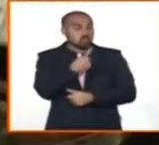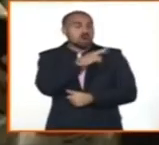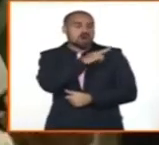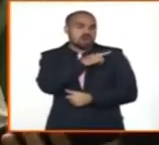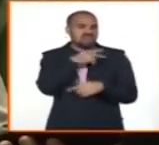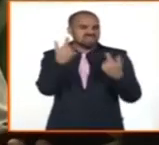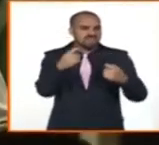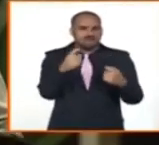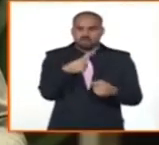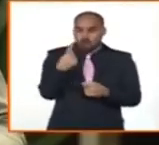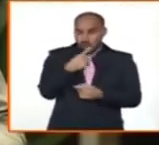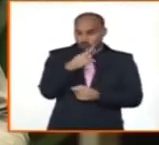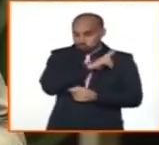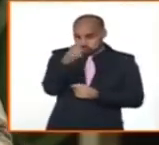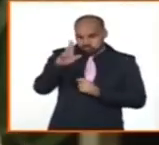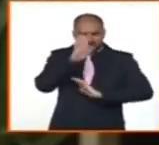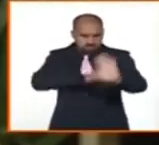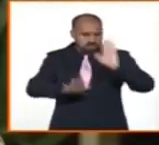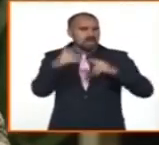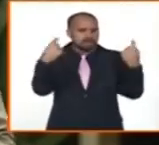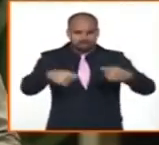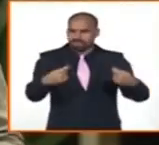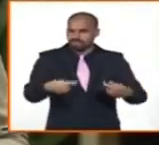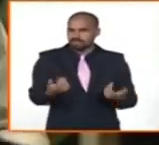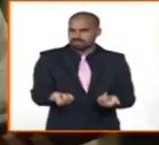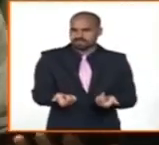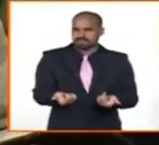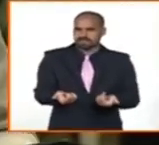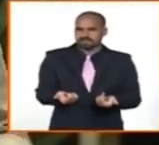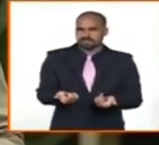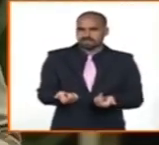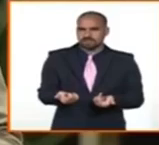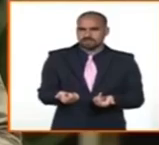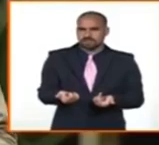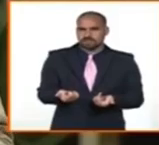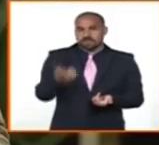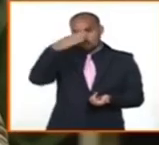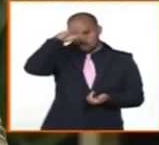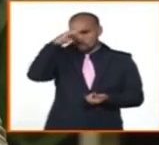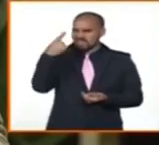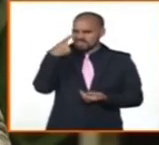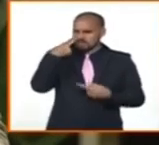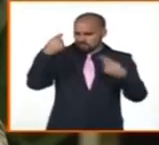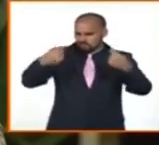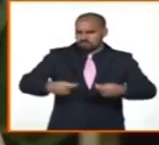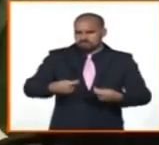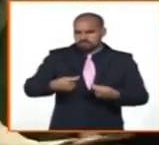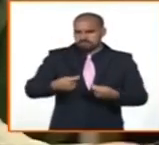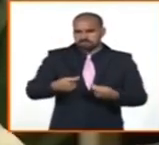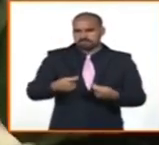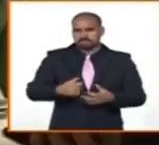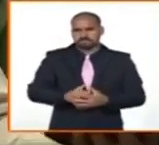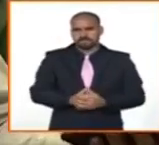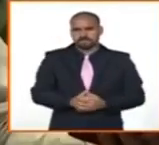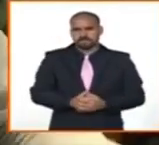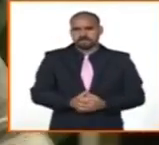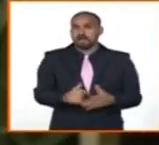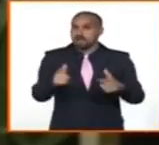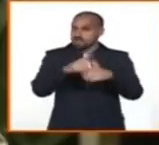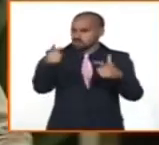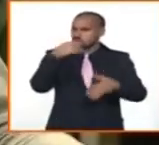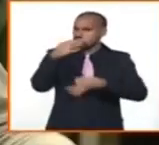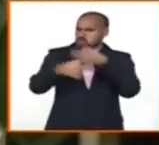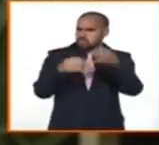nuestro, evidentemente. Pero tiene una determinación Cuba, puede tenerla, en particular escuchando la claridad con la cual se refirieron a los